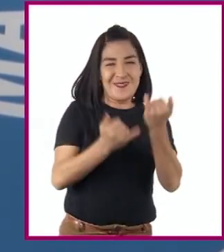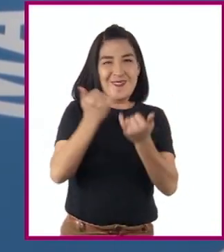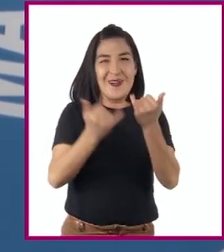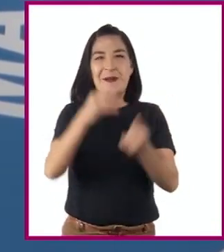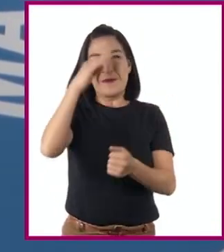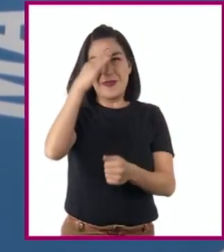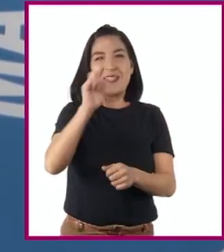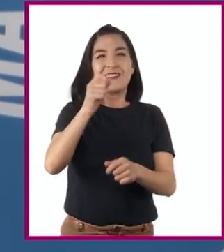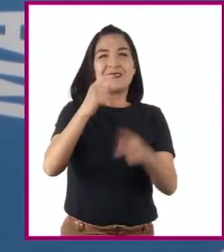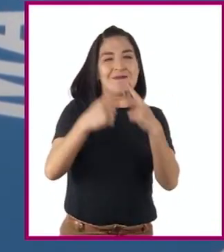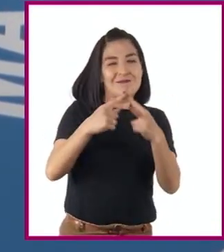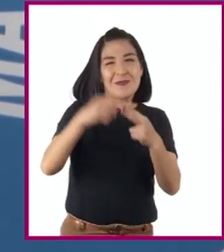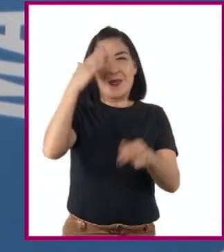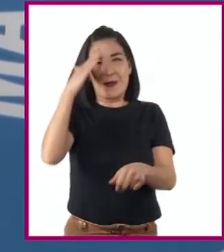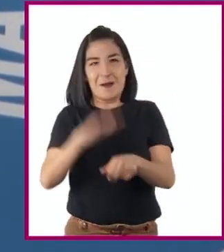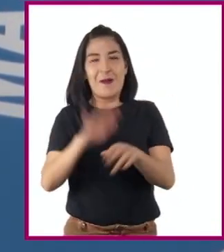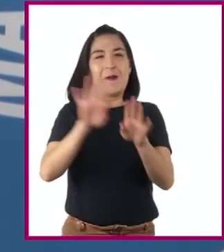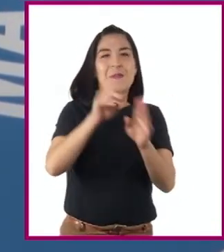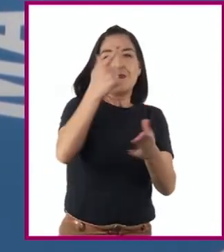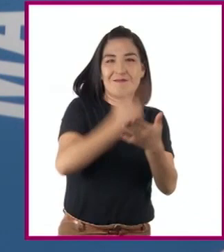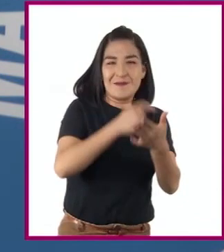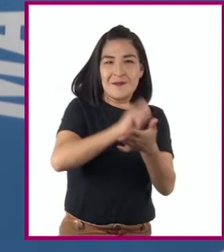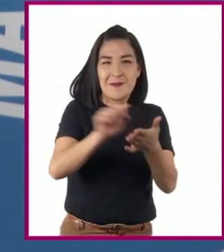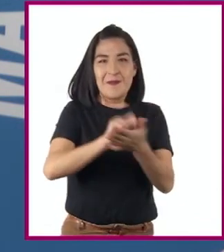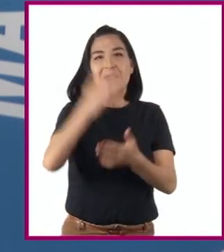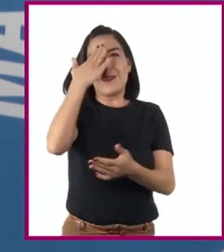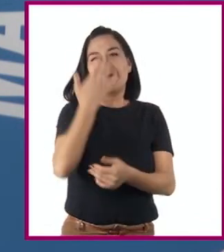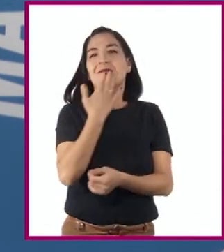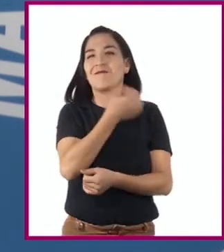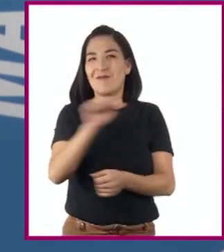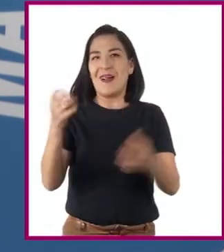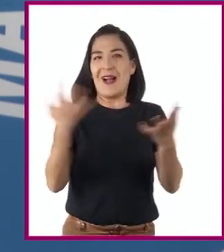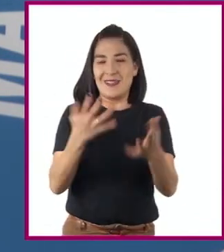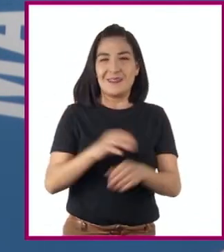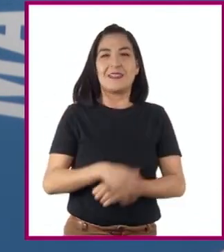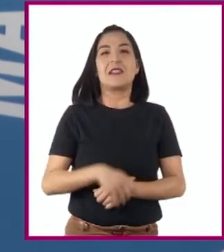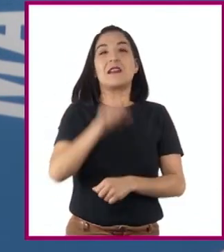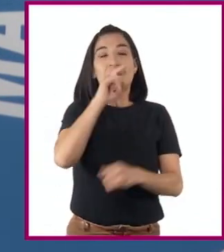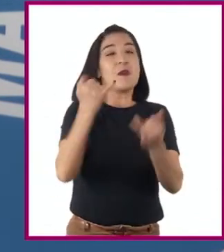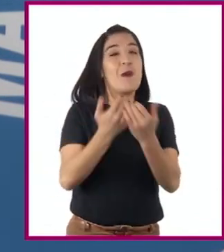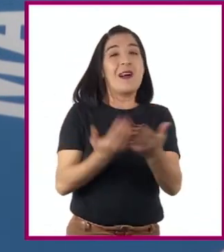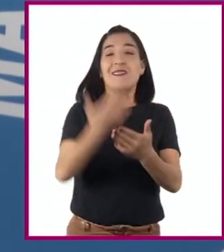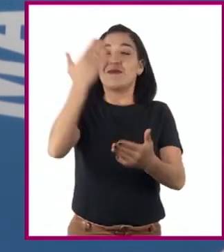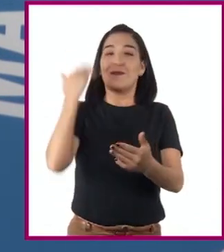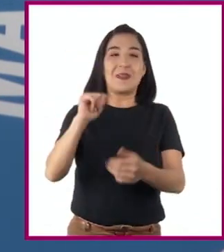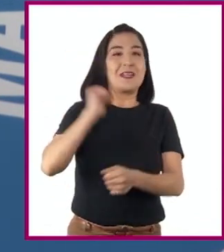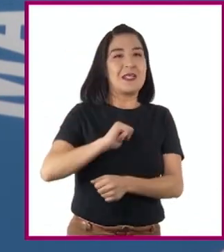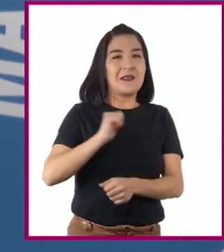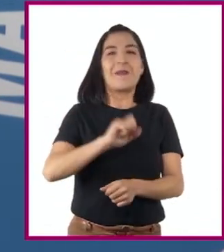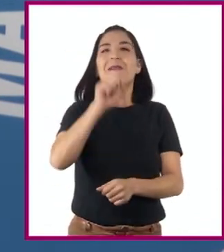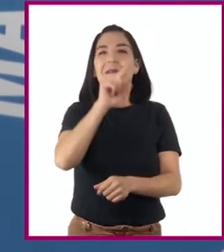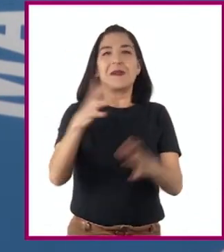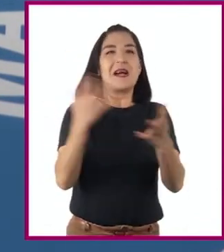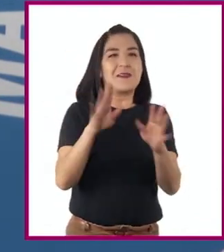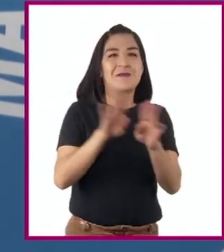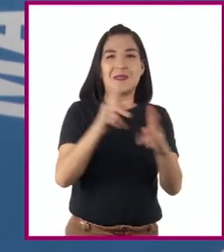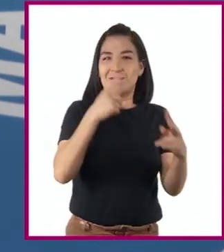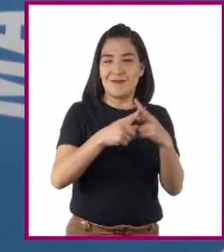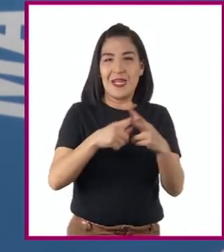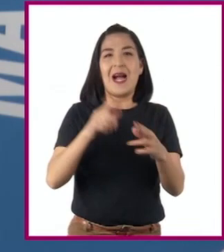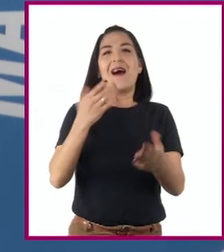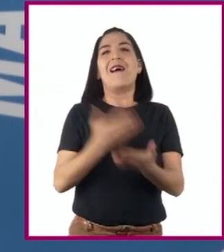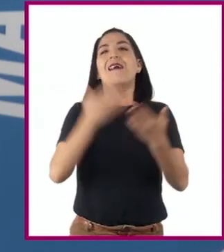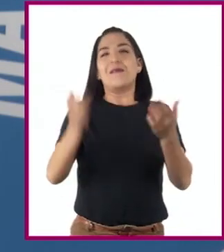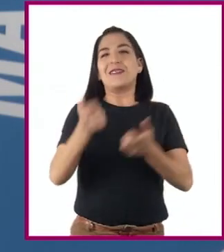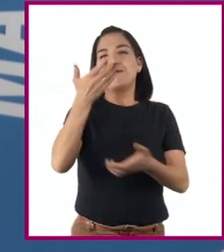mental y escrito, desarrollan habilidades, así como en el pasado los seres humanos lo hacían y como nos lo compartió